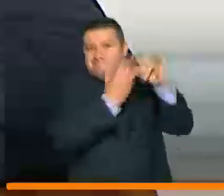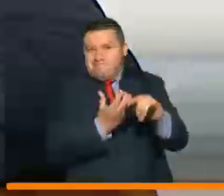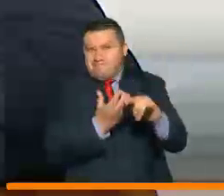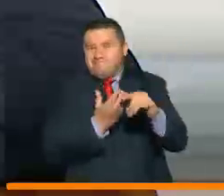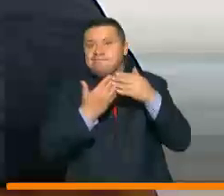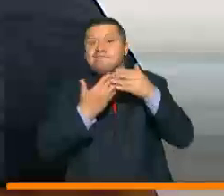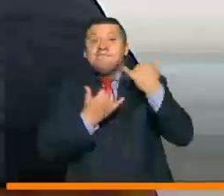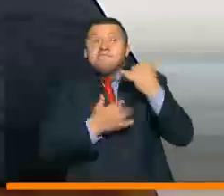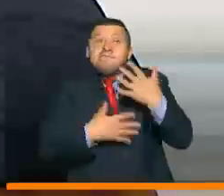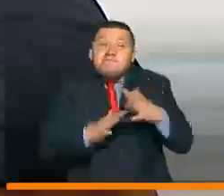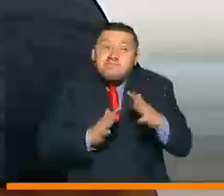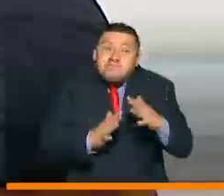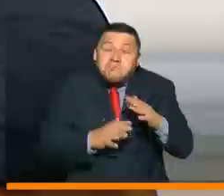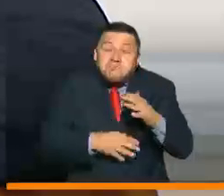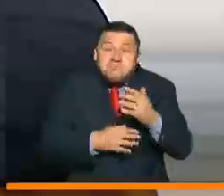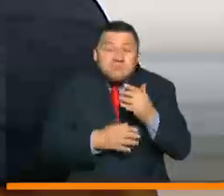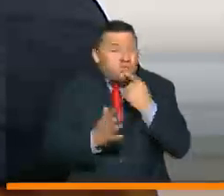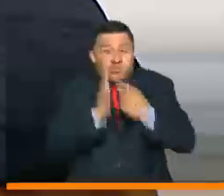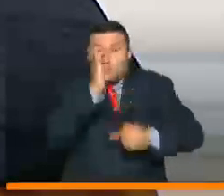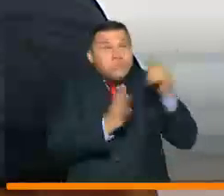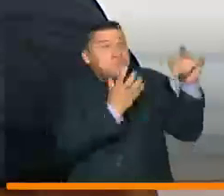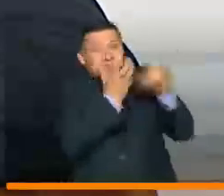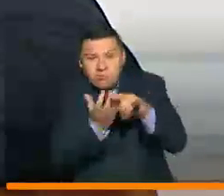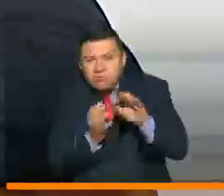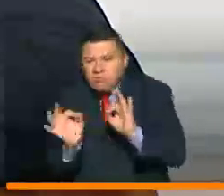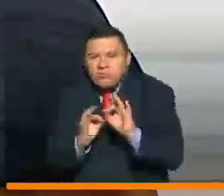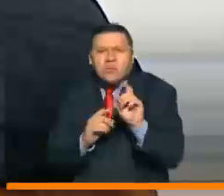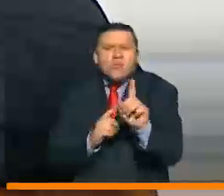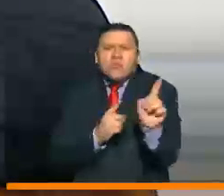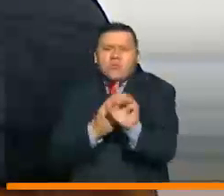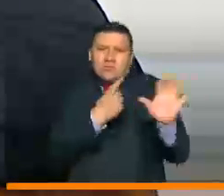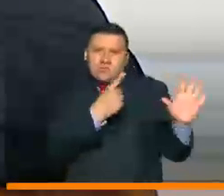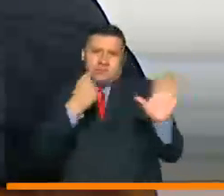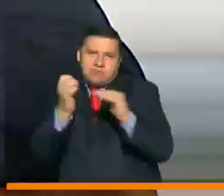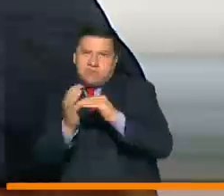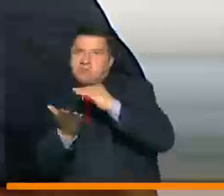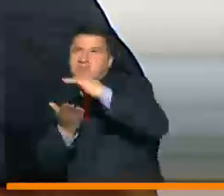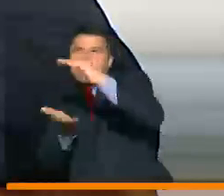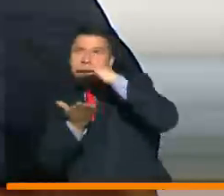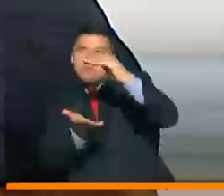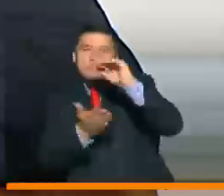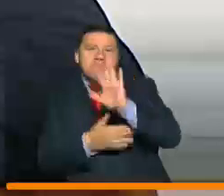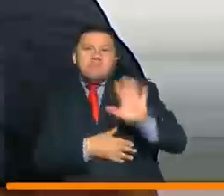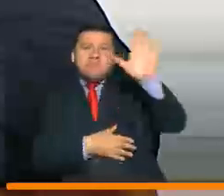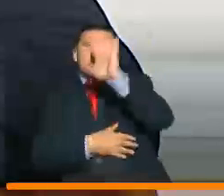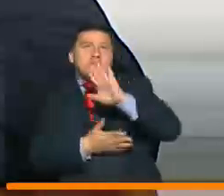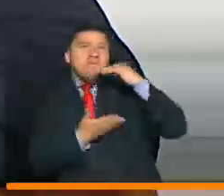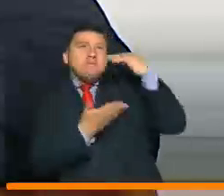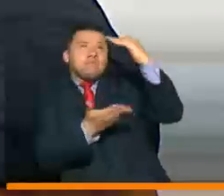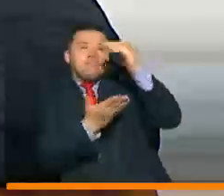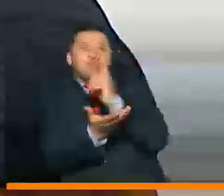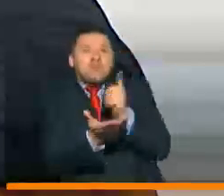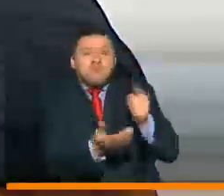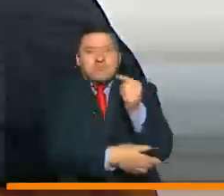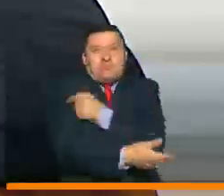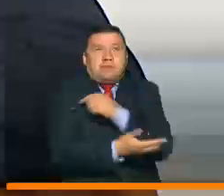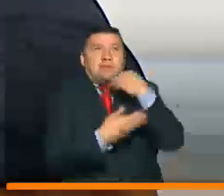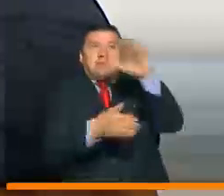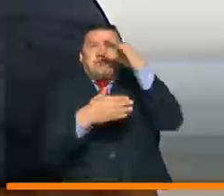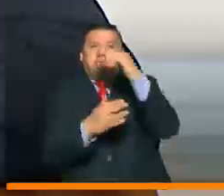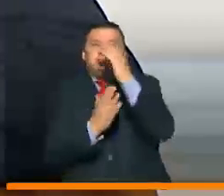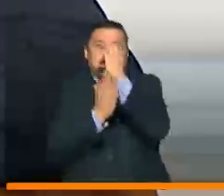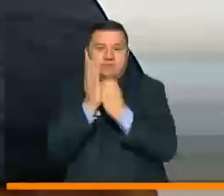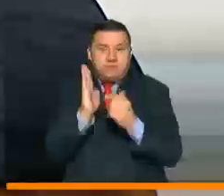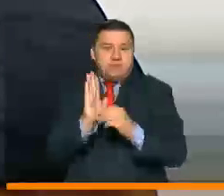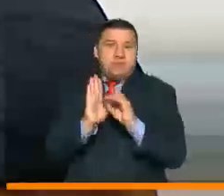estar distribuyendo inmediatamente las primeras 600.000 que llegan ya con su respectivo